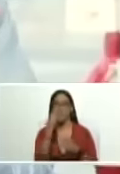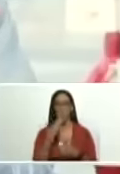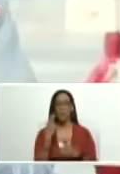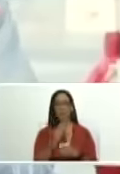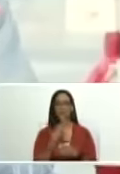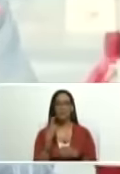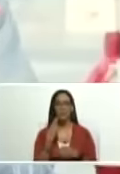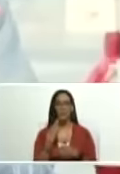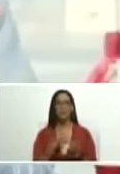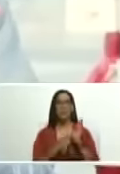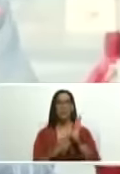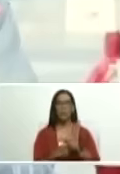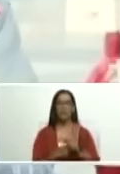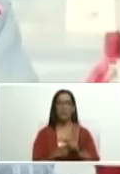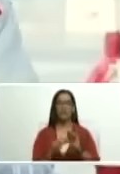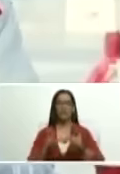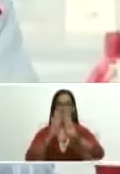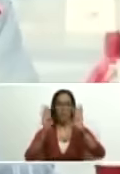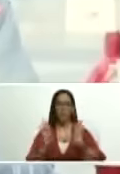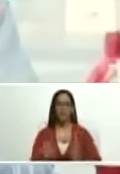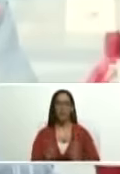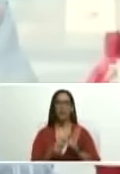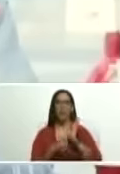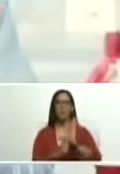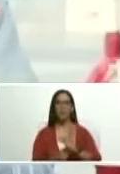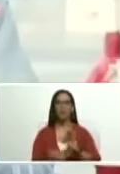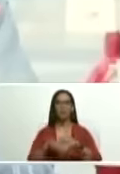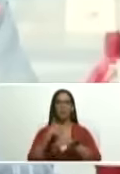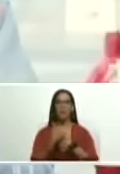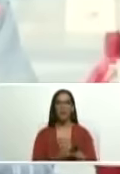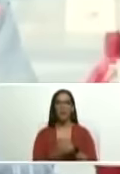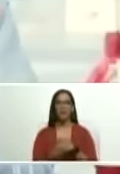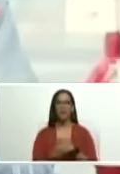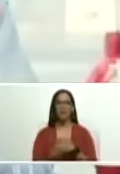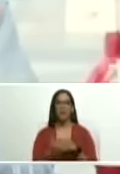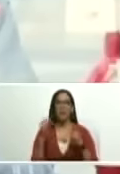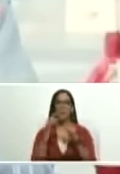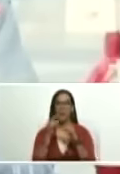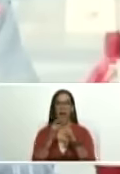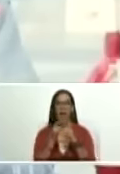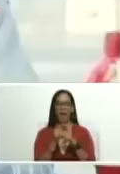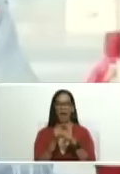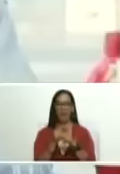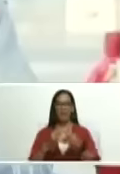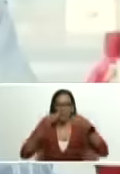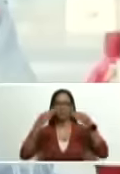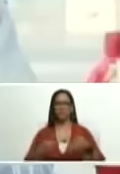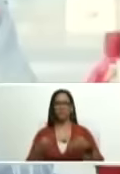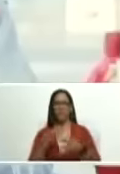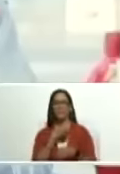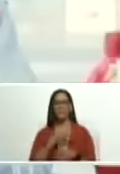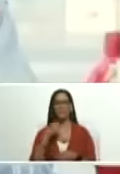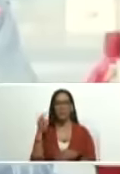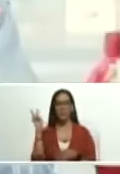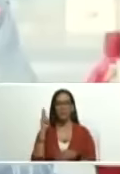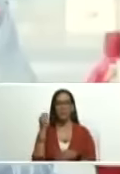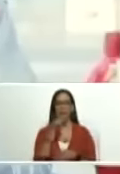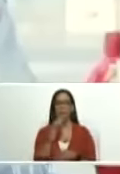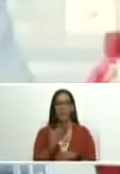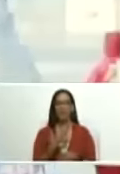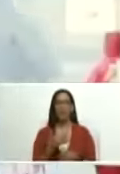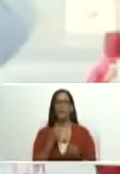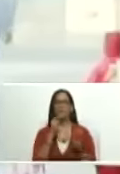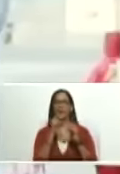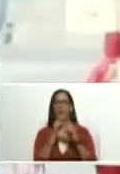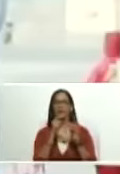comprometiéndose, mostrándome los planos, mostrándome en plan, palabra empeñada, gran visión Venezuela bella, palabra